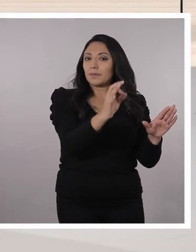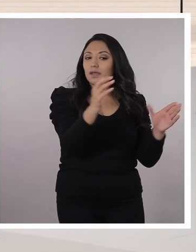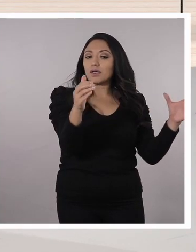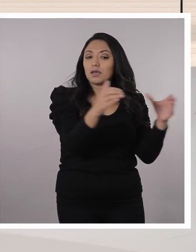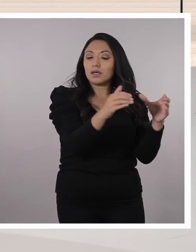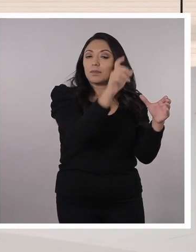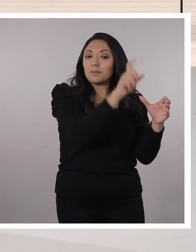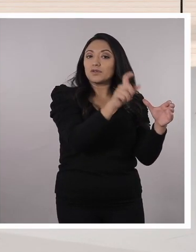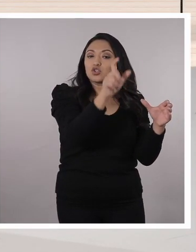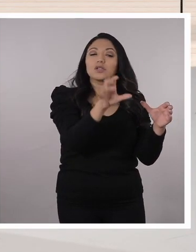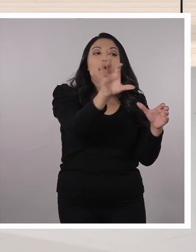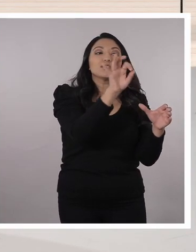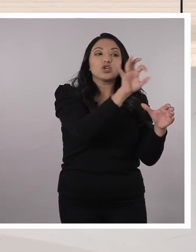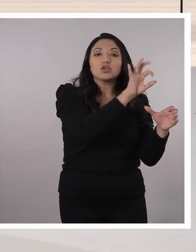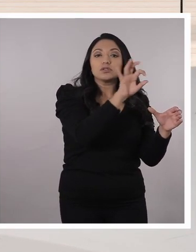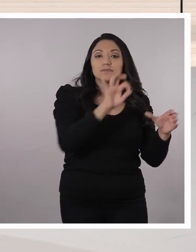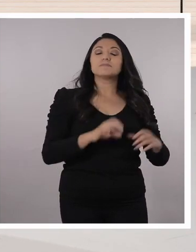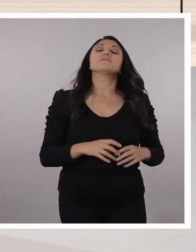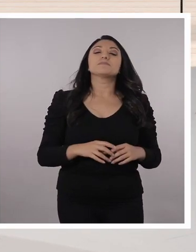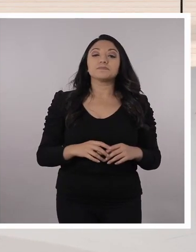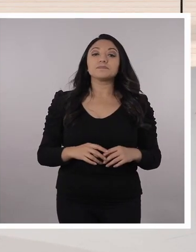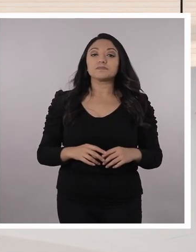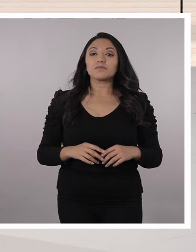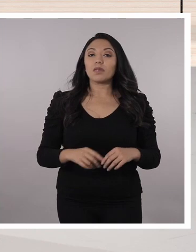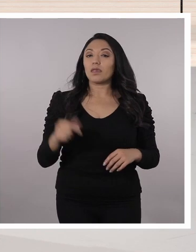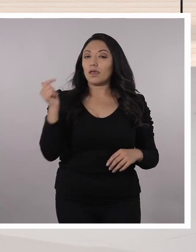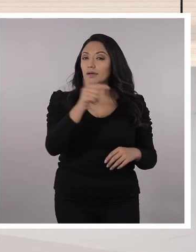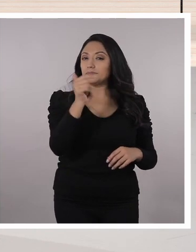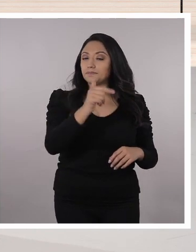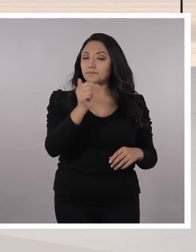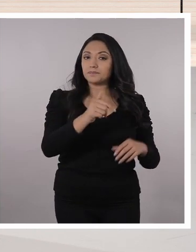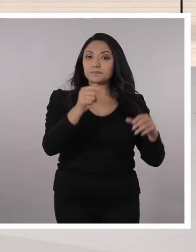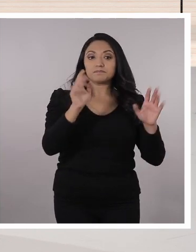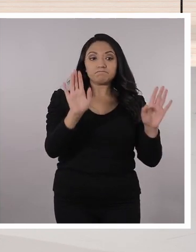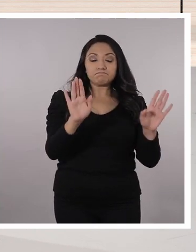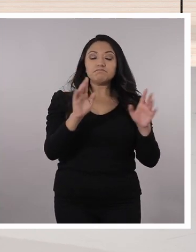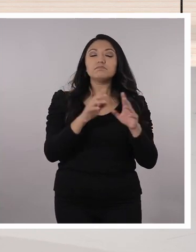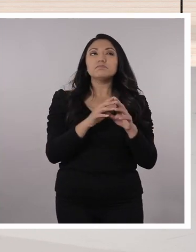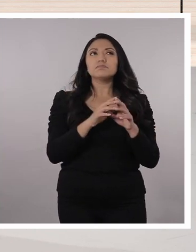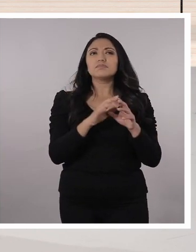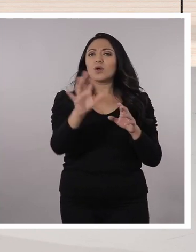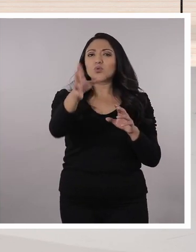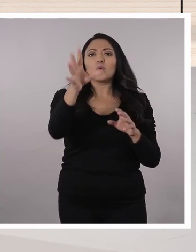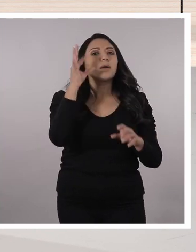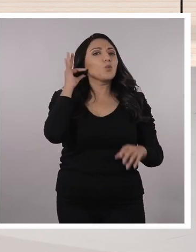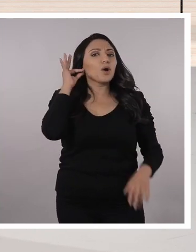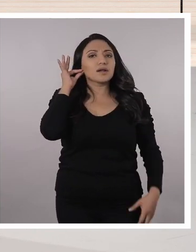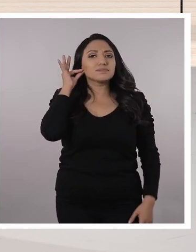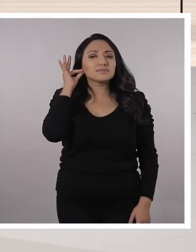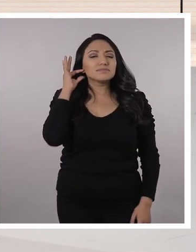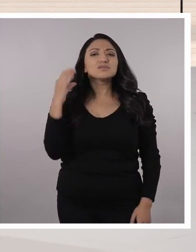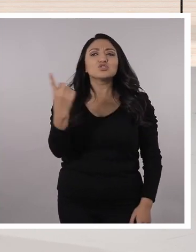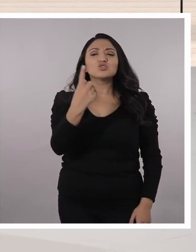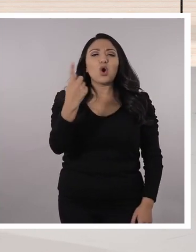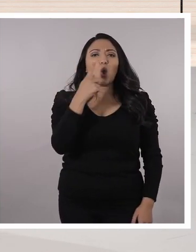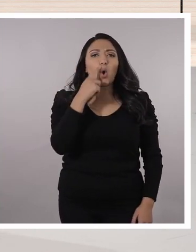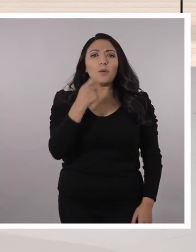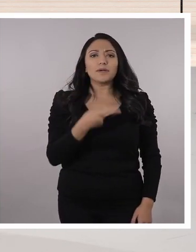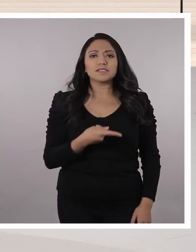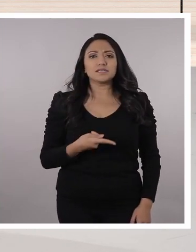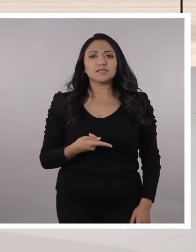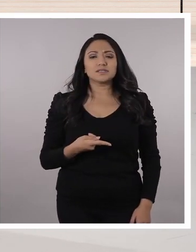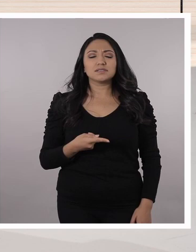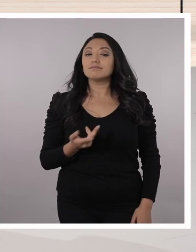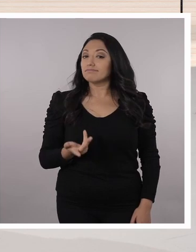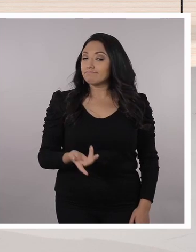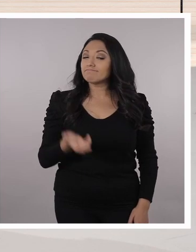realmente ideal. ¿Sabes por qué, Nelly? Sí, y me fijé bien. En ese cuadro no hay mujeres. Exacto.